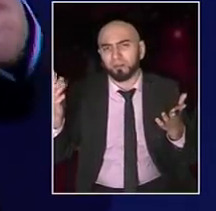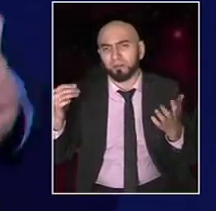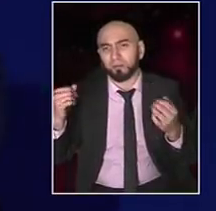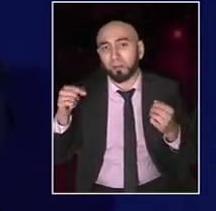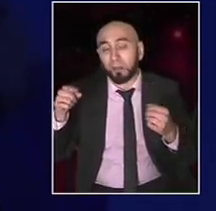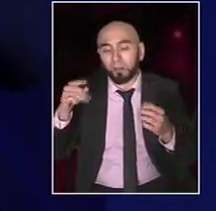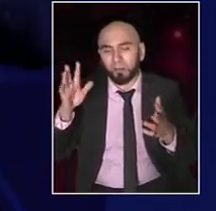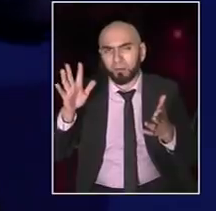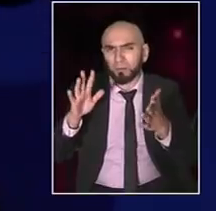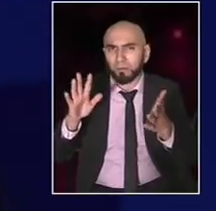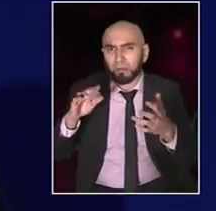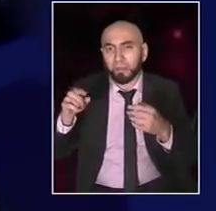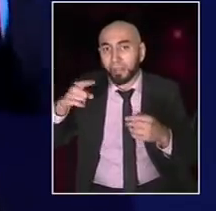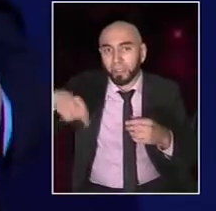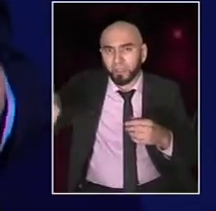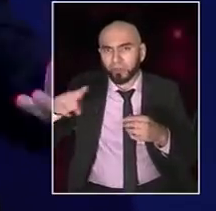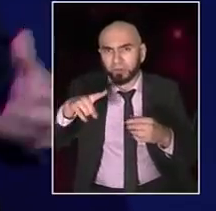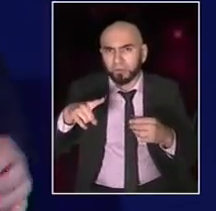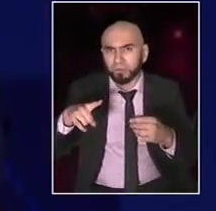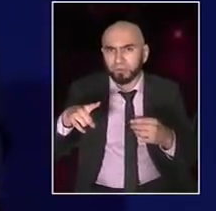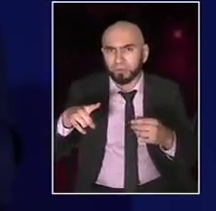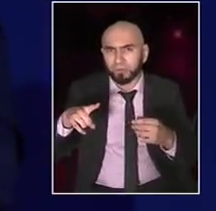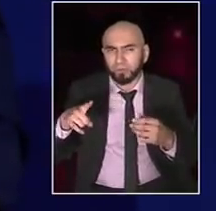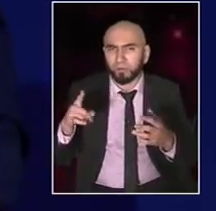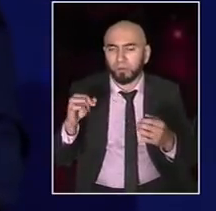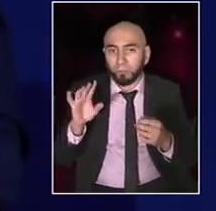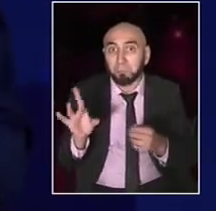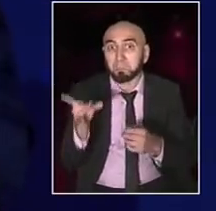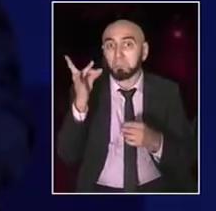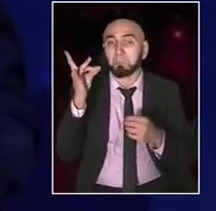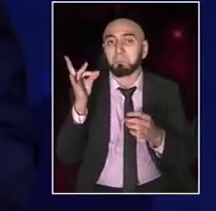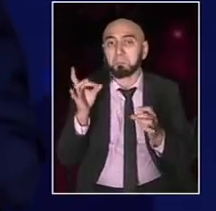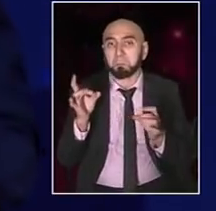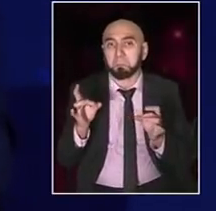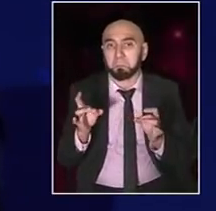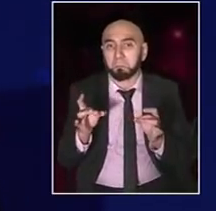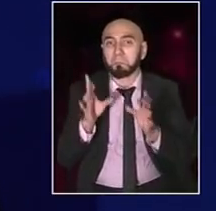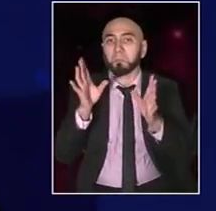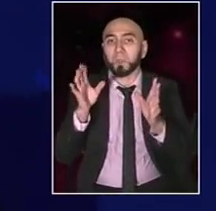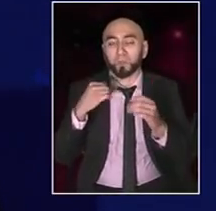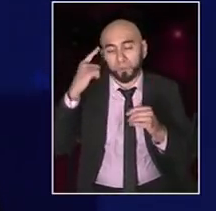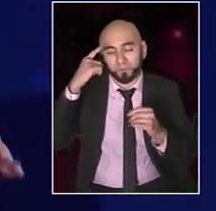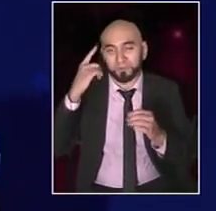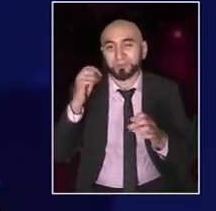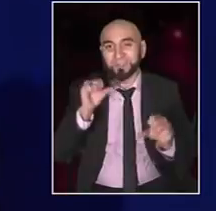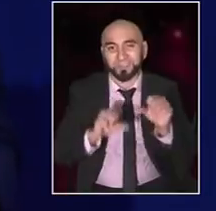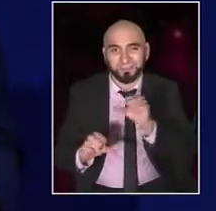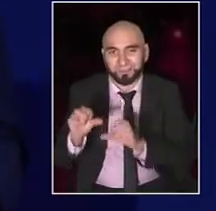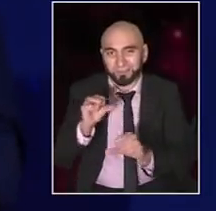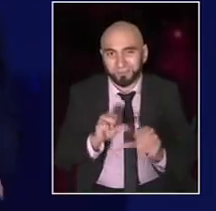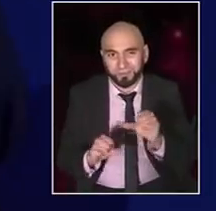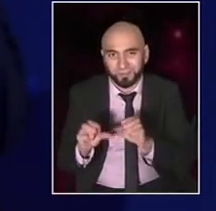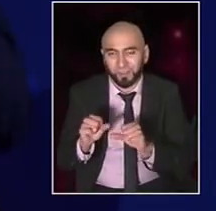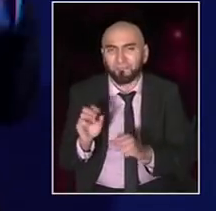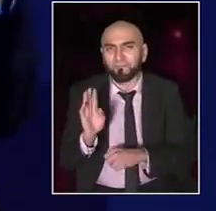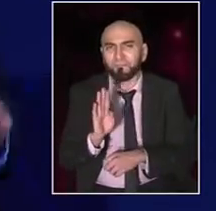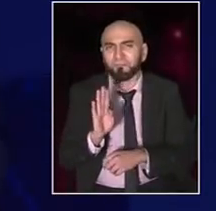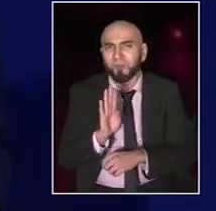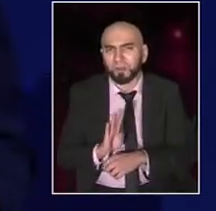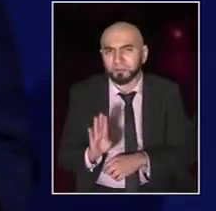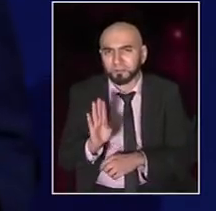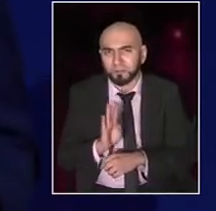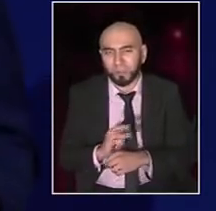encontraron, tuvieron una sorpresa, fue azaroso. Y yo pienso que la ciencia en este país, la ciencia básica, requiere mucho